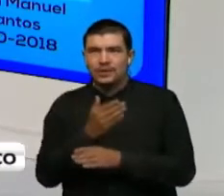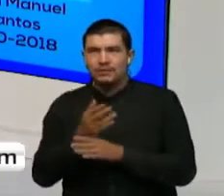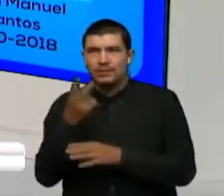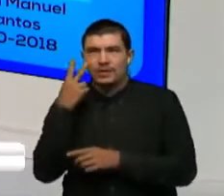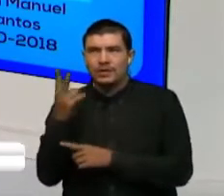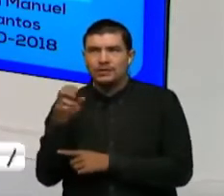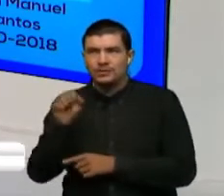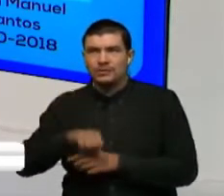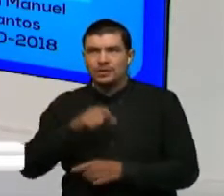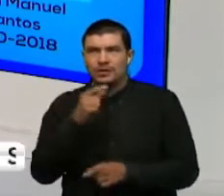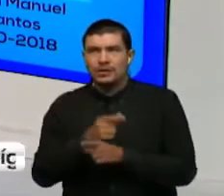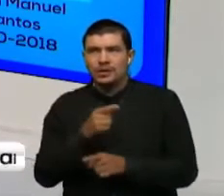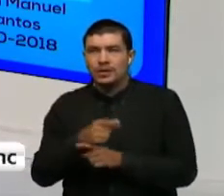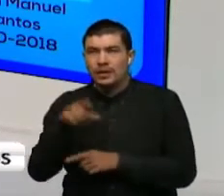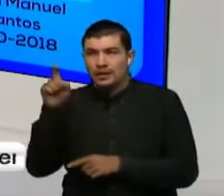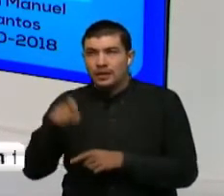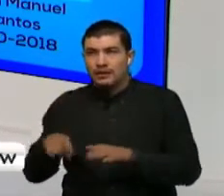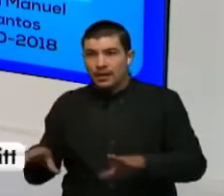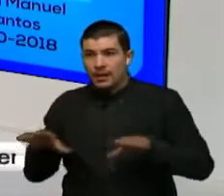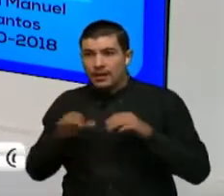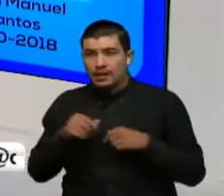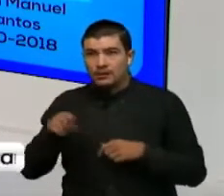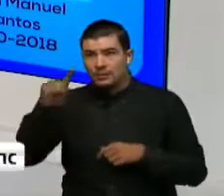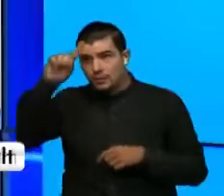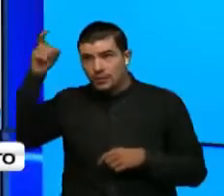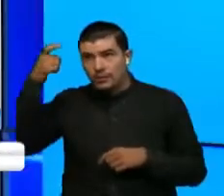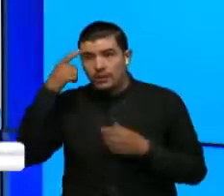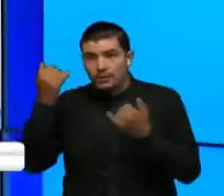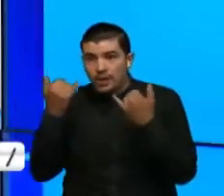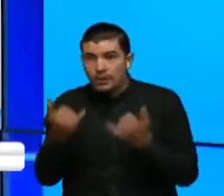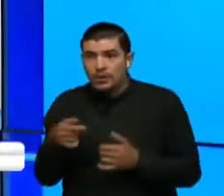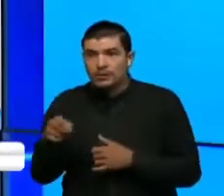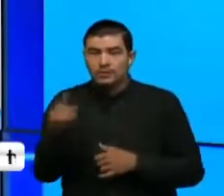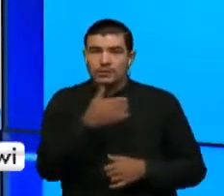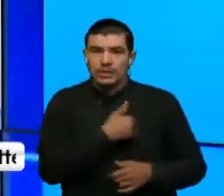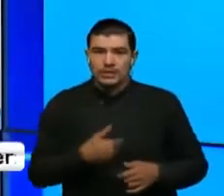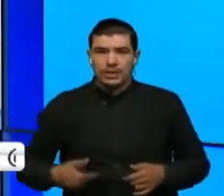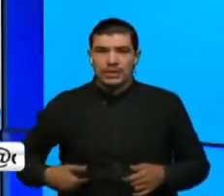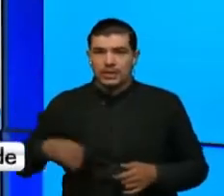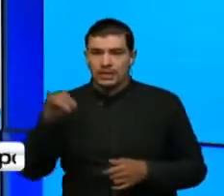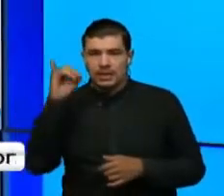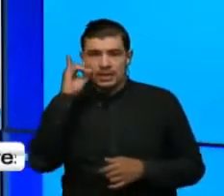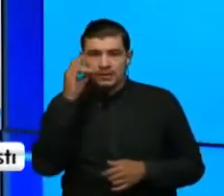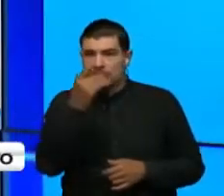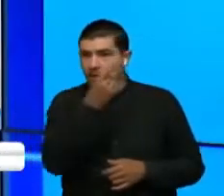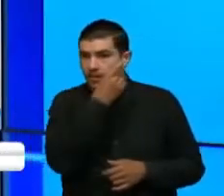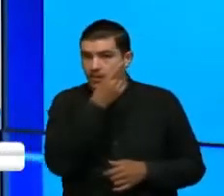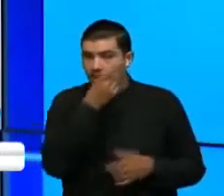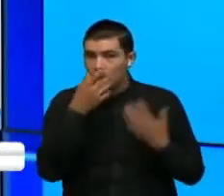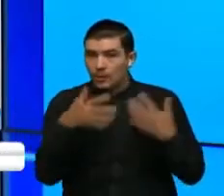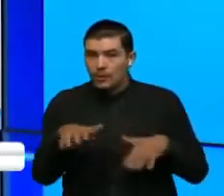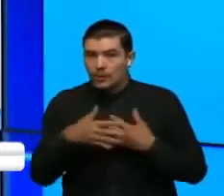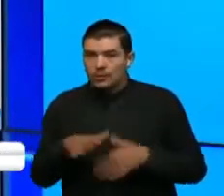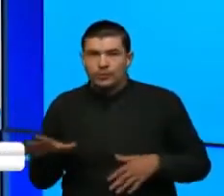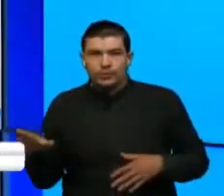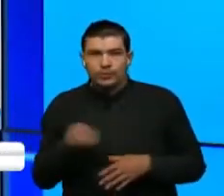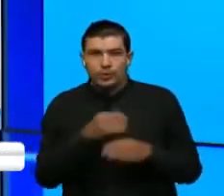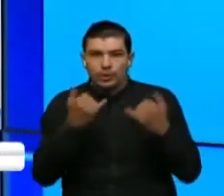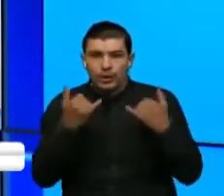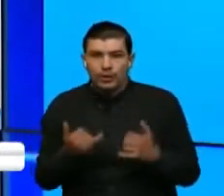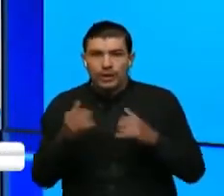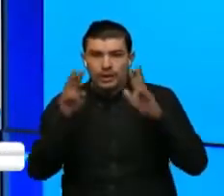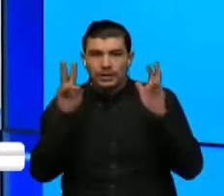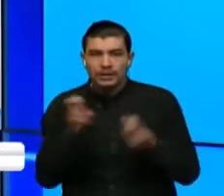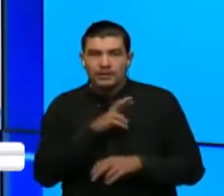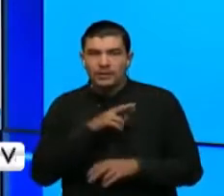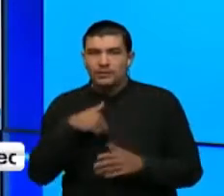que se tendrá que enfrentar precisamente el gobierno actual del presidente Iván Duque. Con todo este tema, seguimos